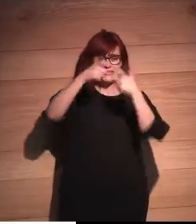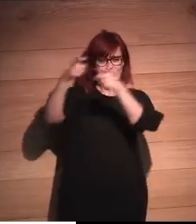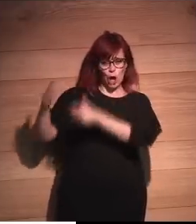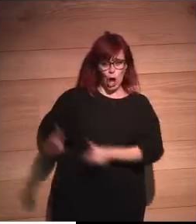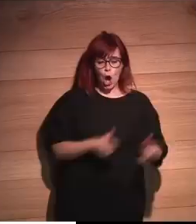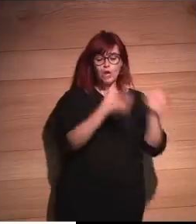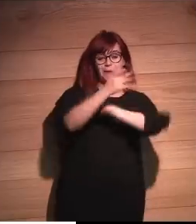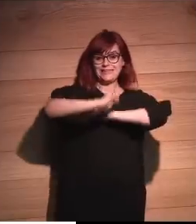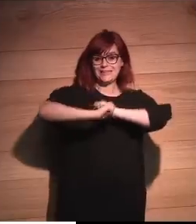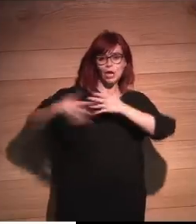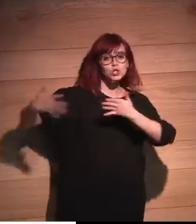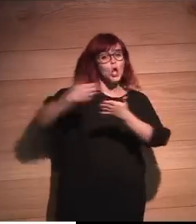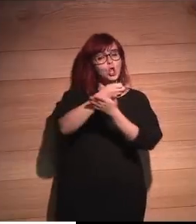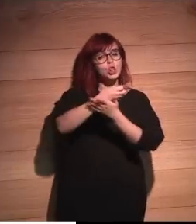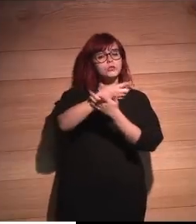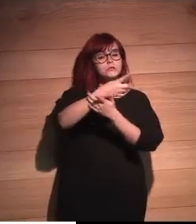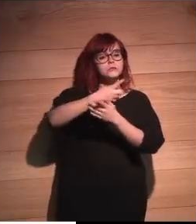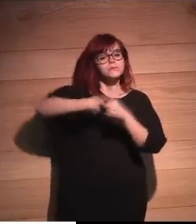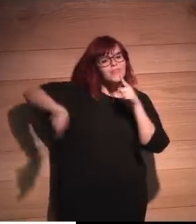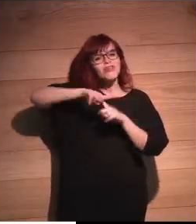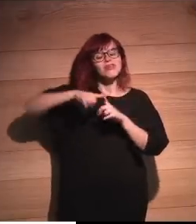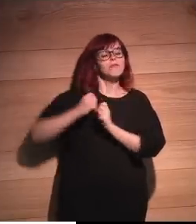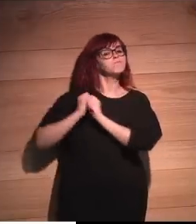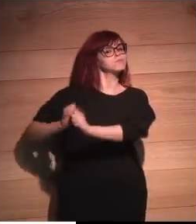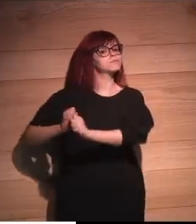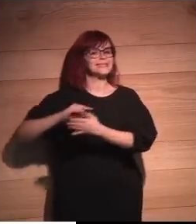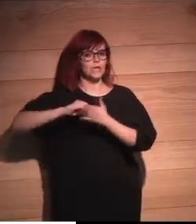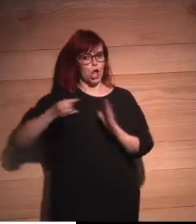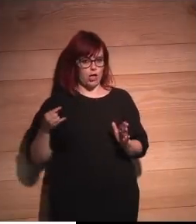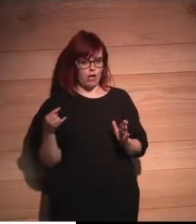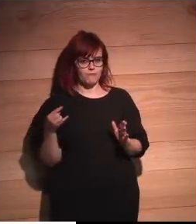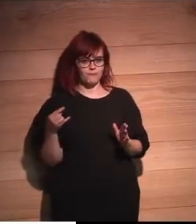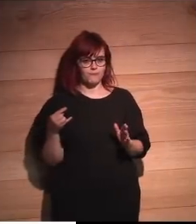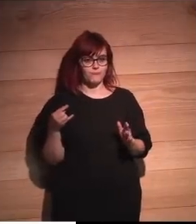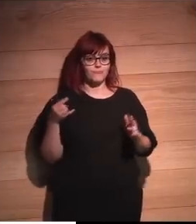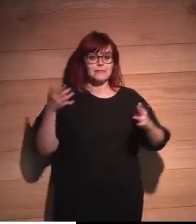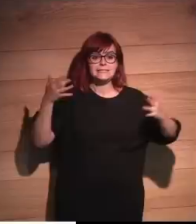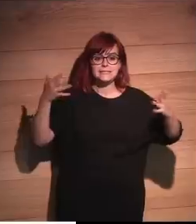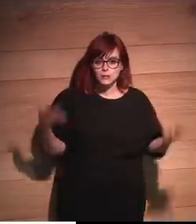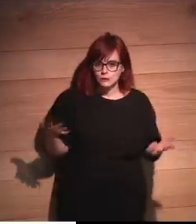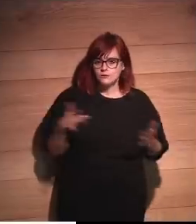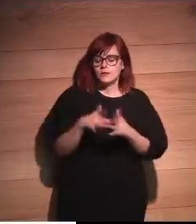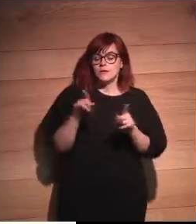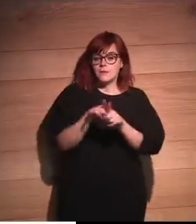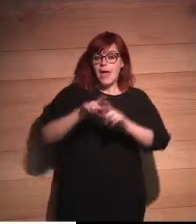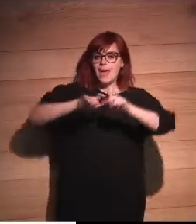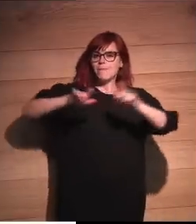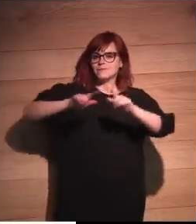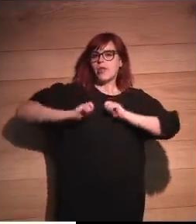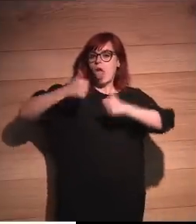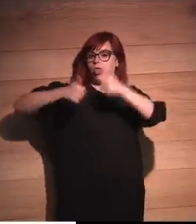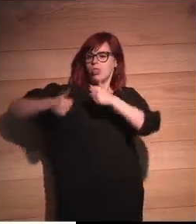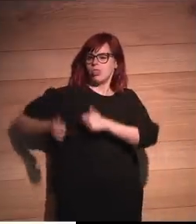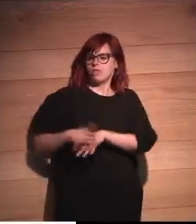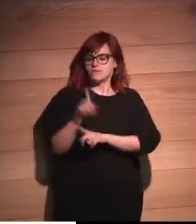los sectores estratégicos dependen de la tecnología, todos. Y hace competitivas a las empresas